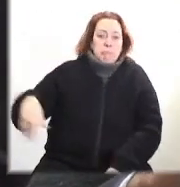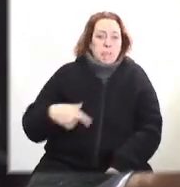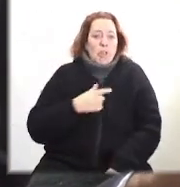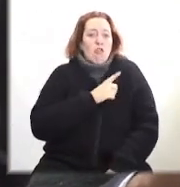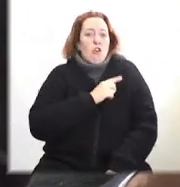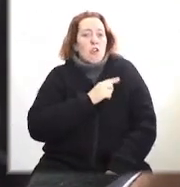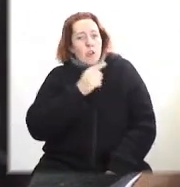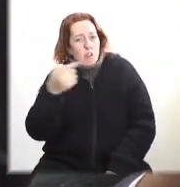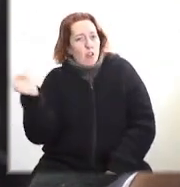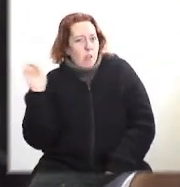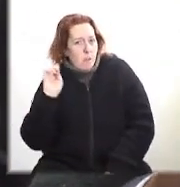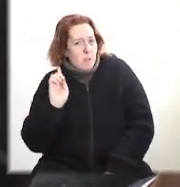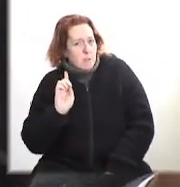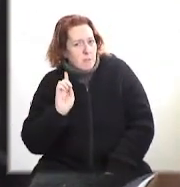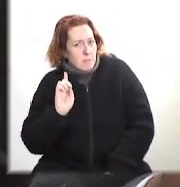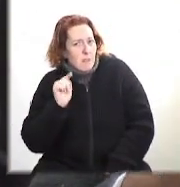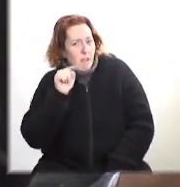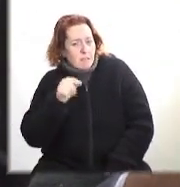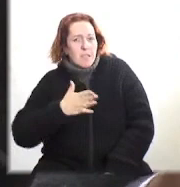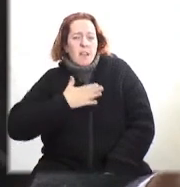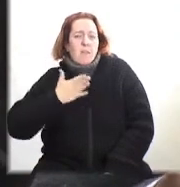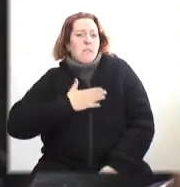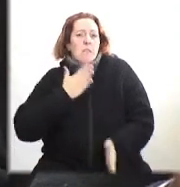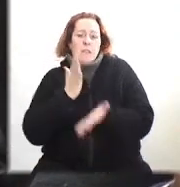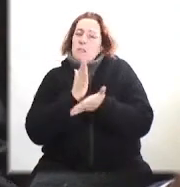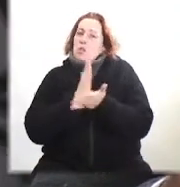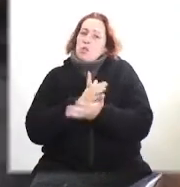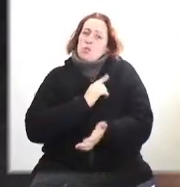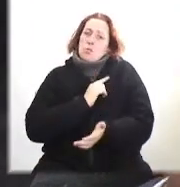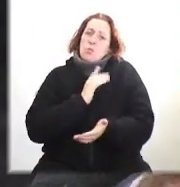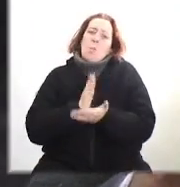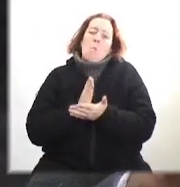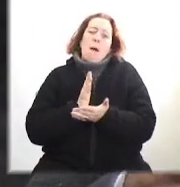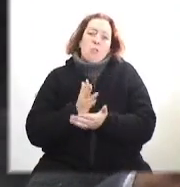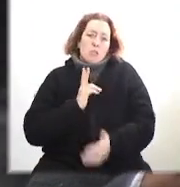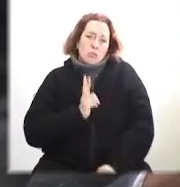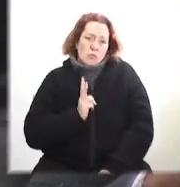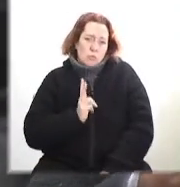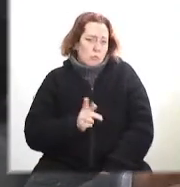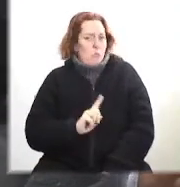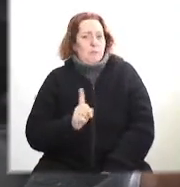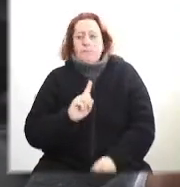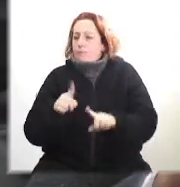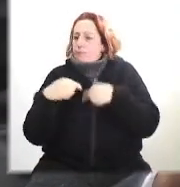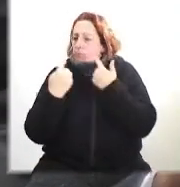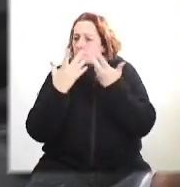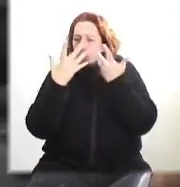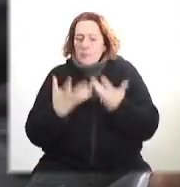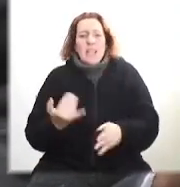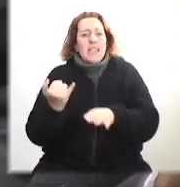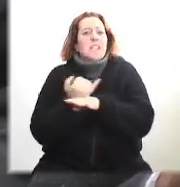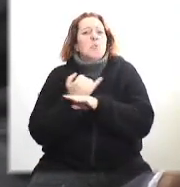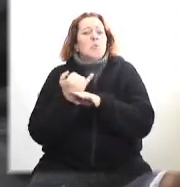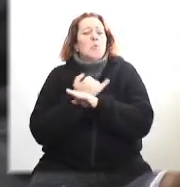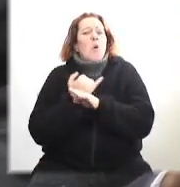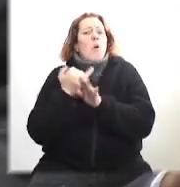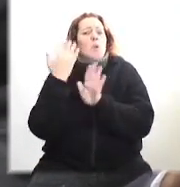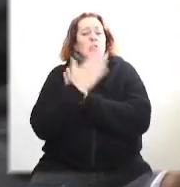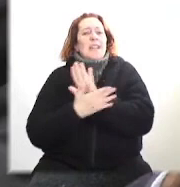otros que se reivindican los derechos humanos. Nosotros queremos un Instituto Nacional de Derechos Humanos donde